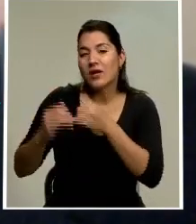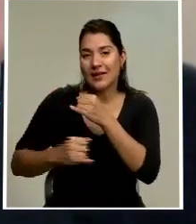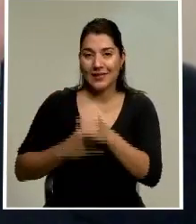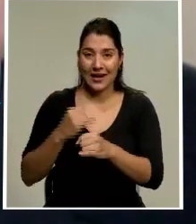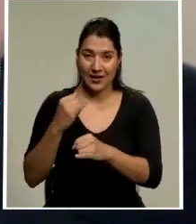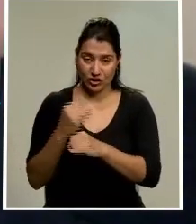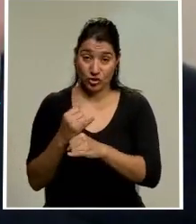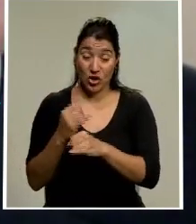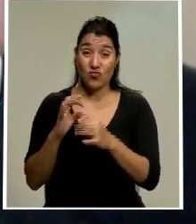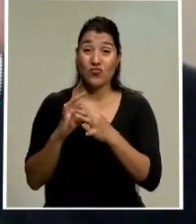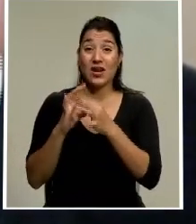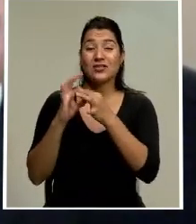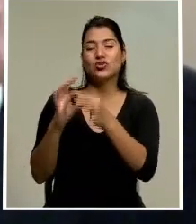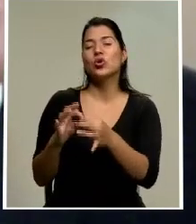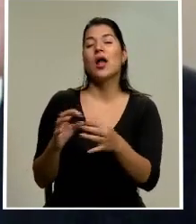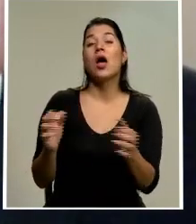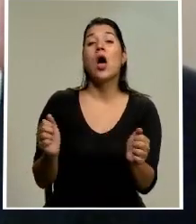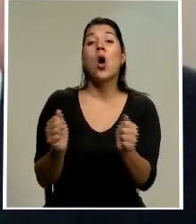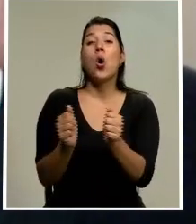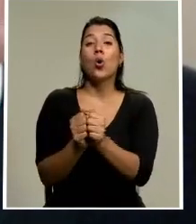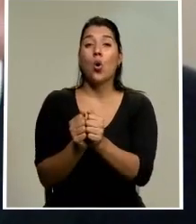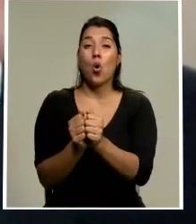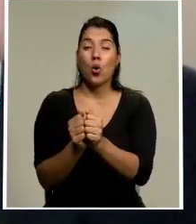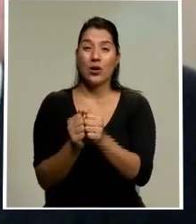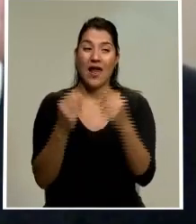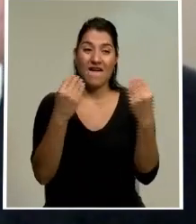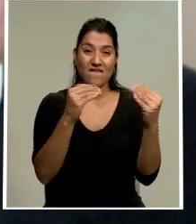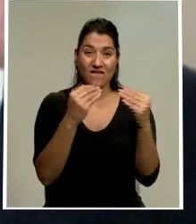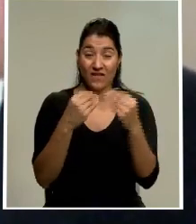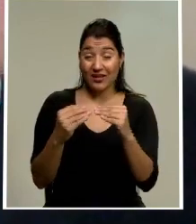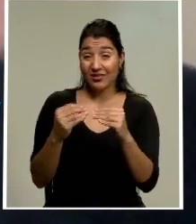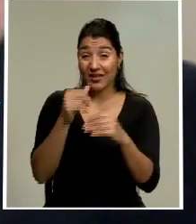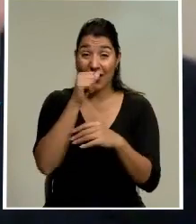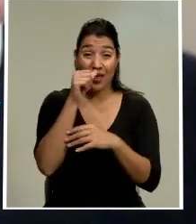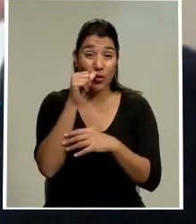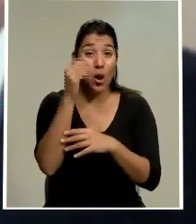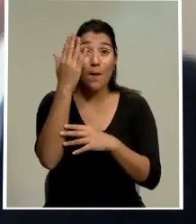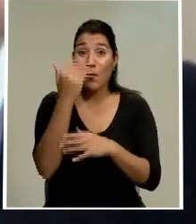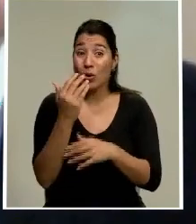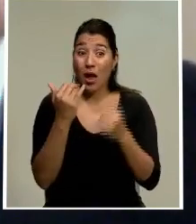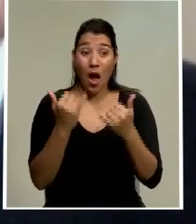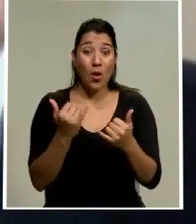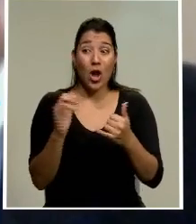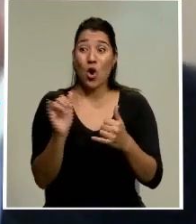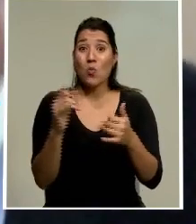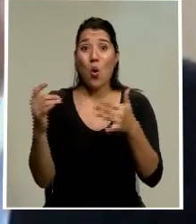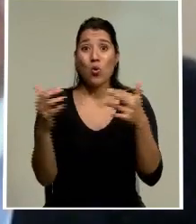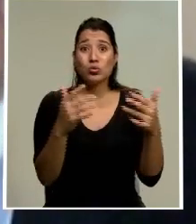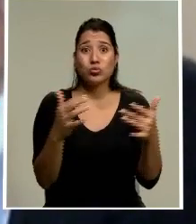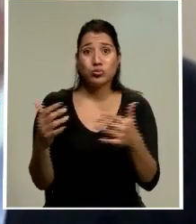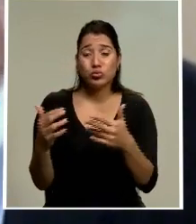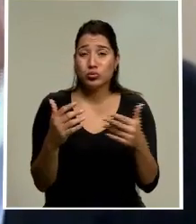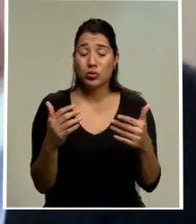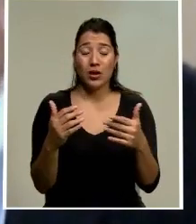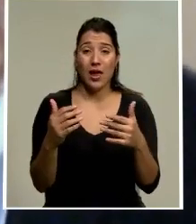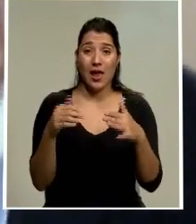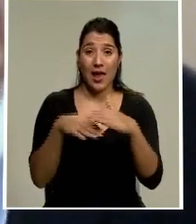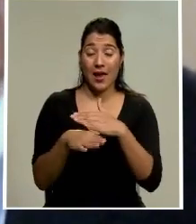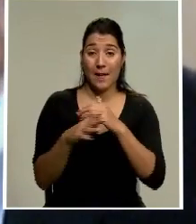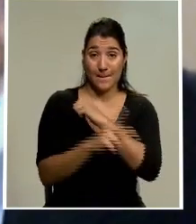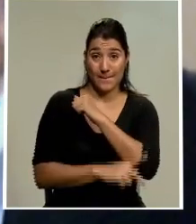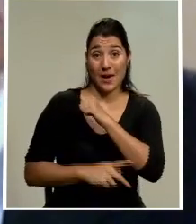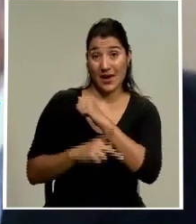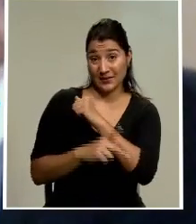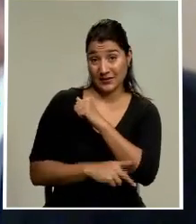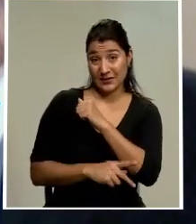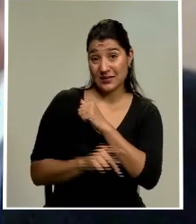la llamada guerra, ¿verdad?, de las drogas que es una política internacional promovida por